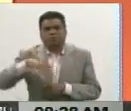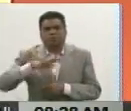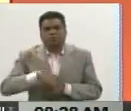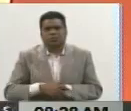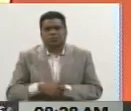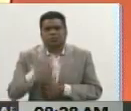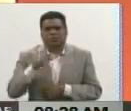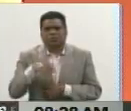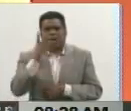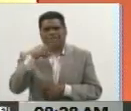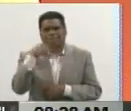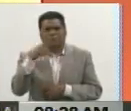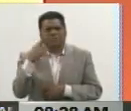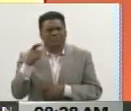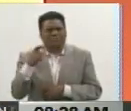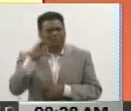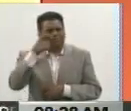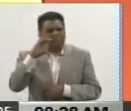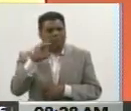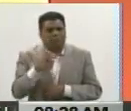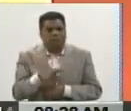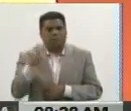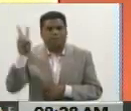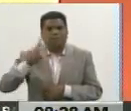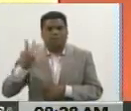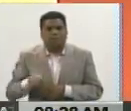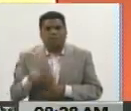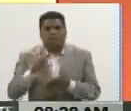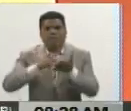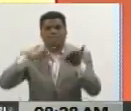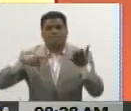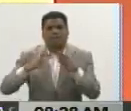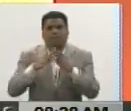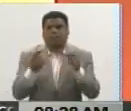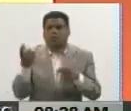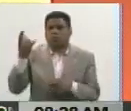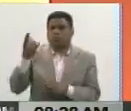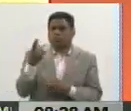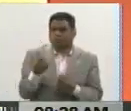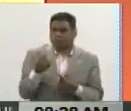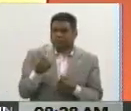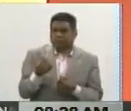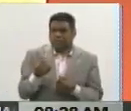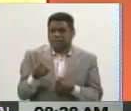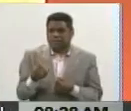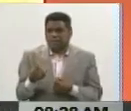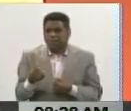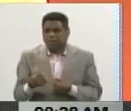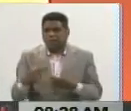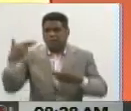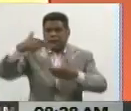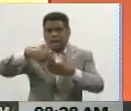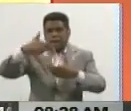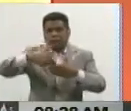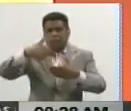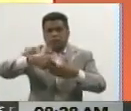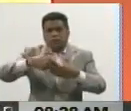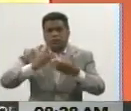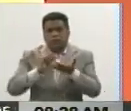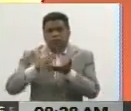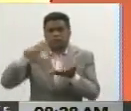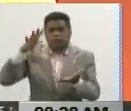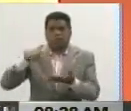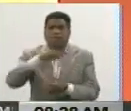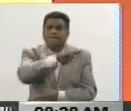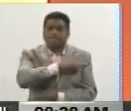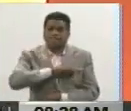vía de la política pública. Venezuela destina parte del recurso que ingresa por la gasolina, por el aumento de la gasolina, a sus